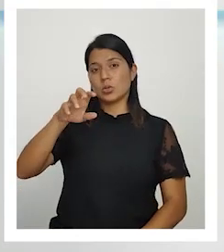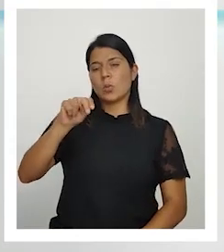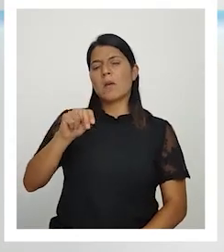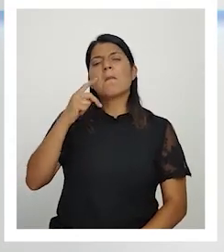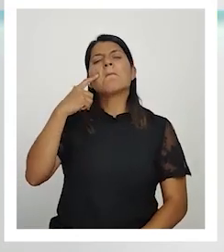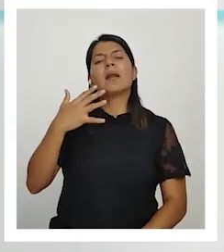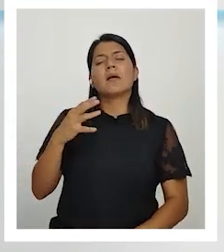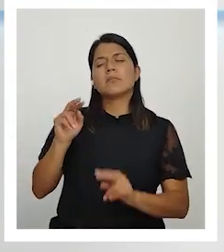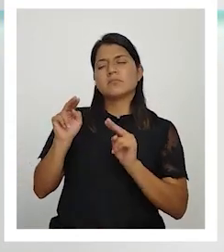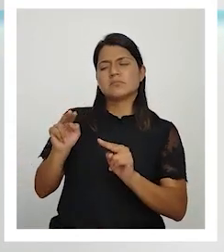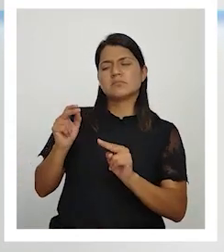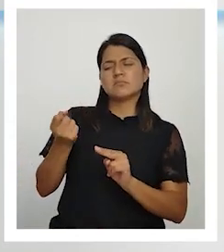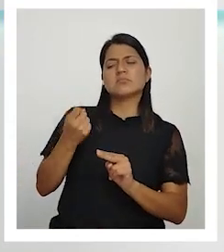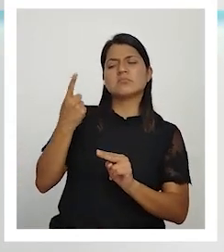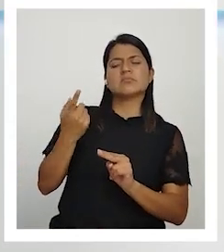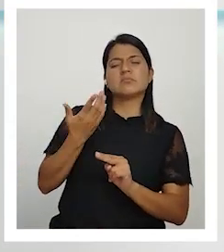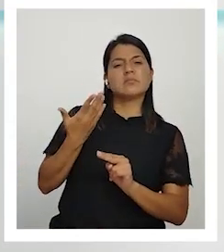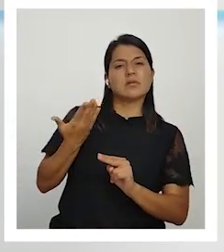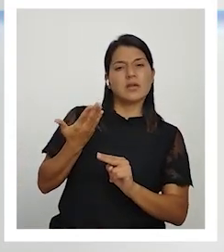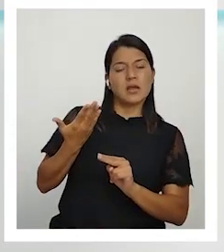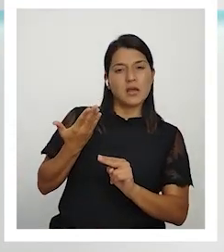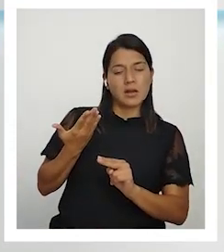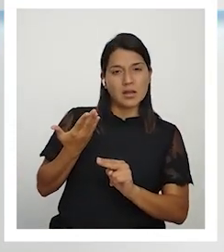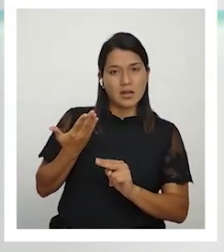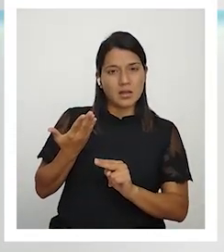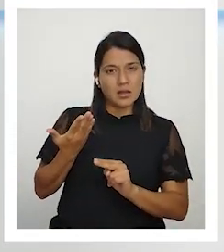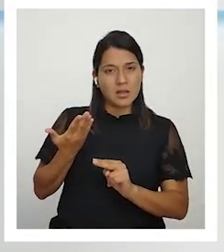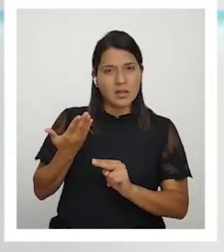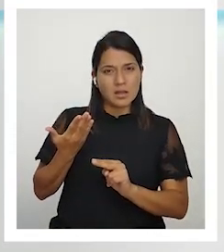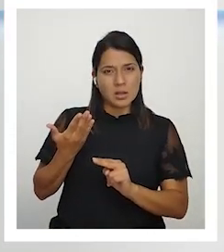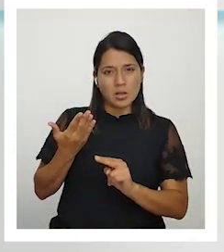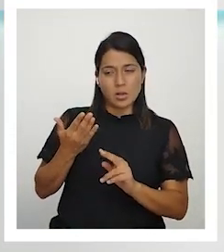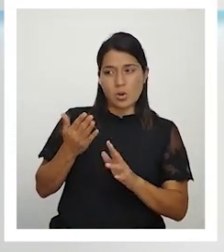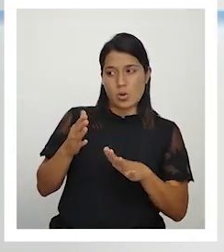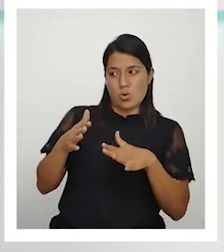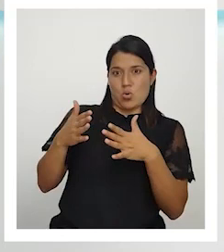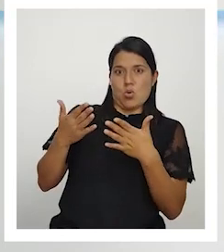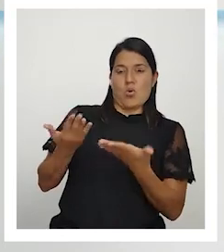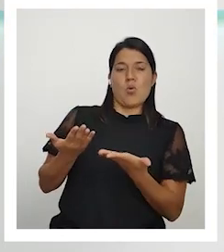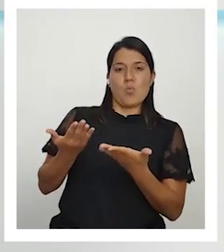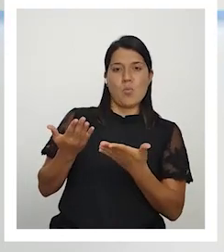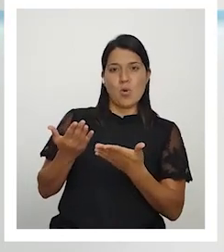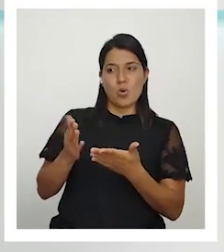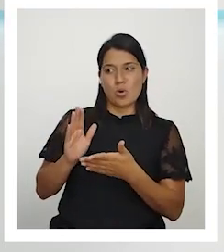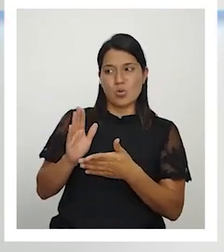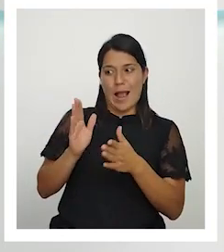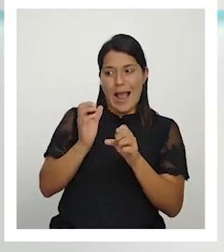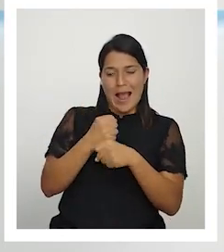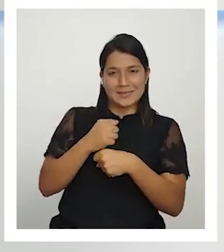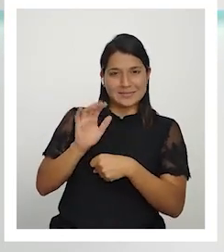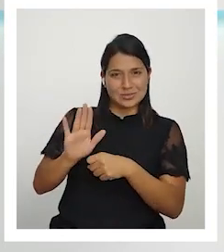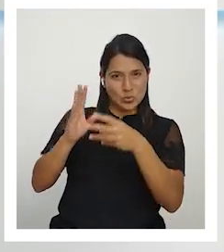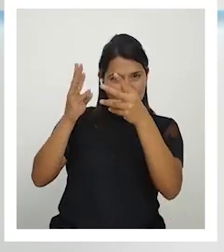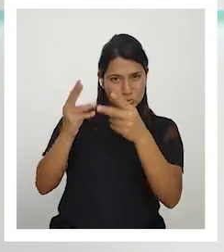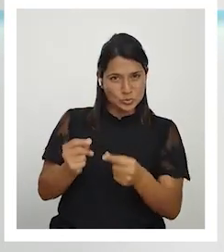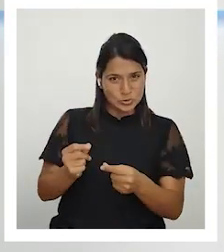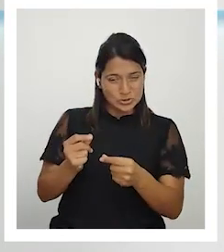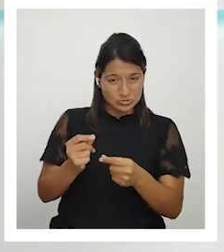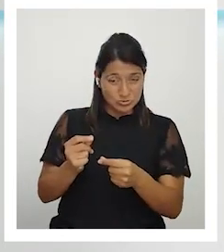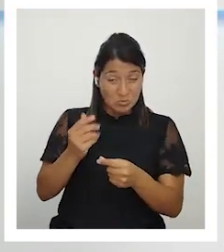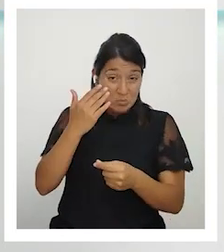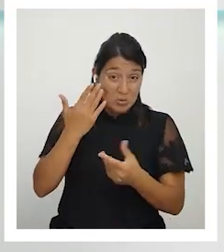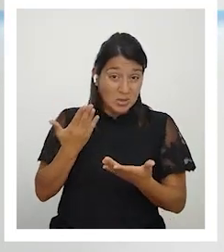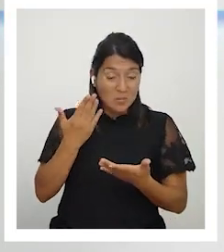entender qué es o cómo se compone el presupuesto de ellos, ¿verdad? Puesto que de alguna forma